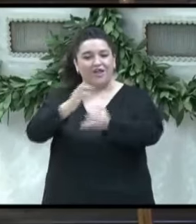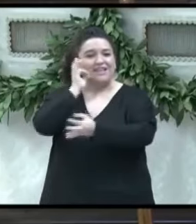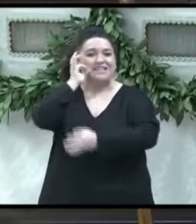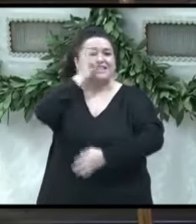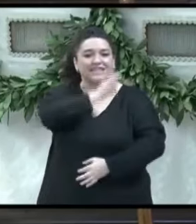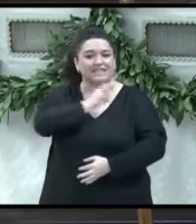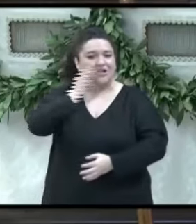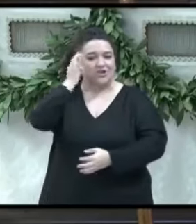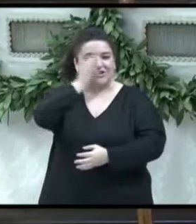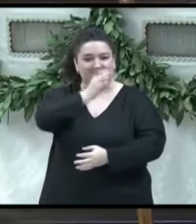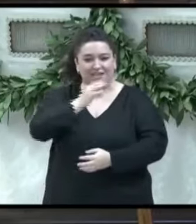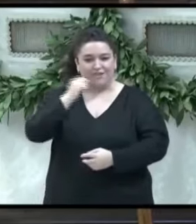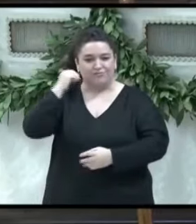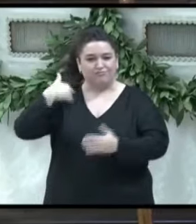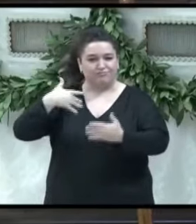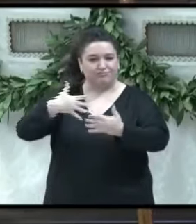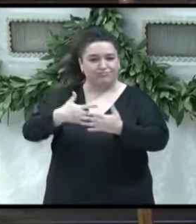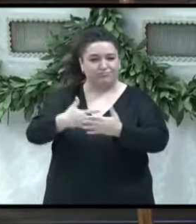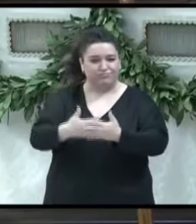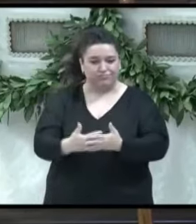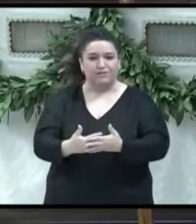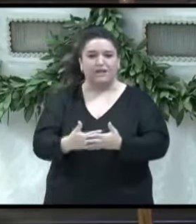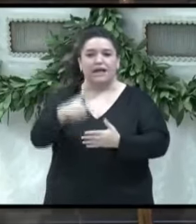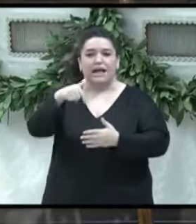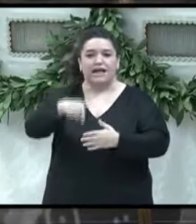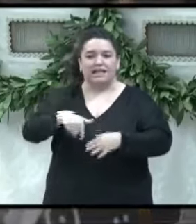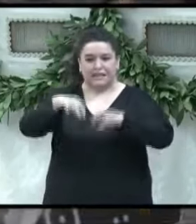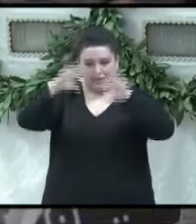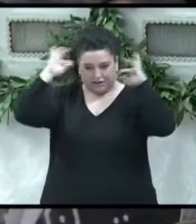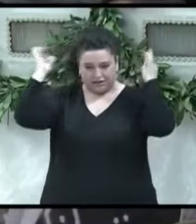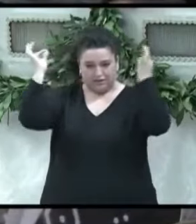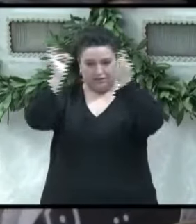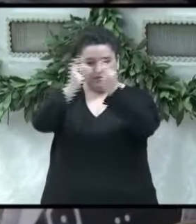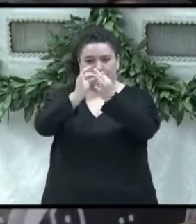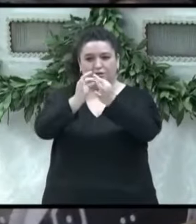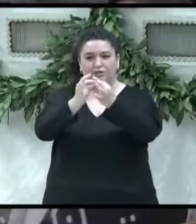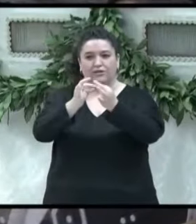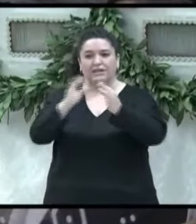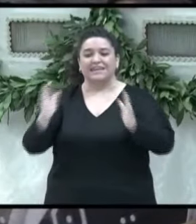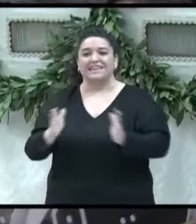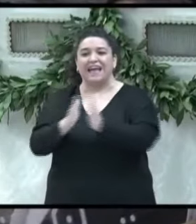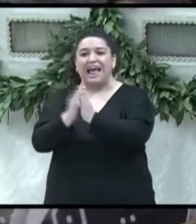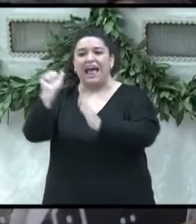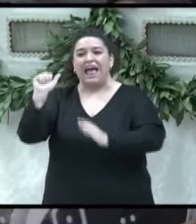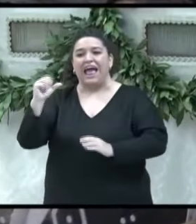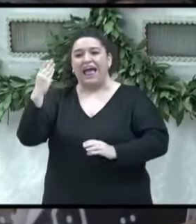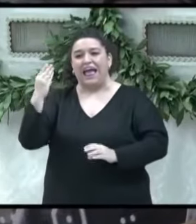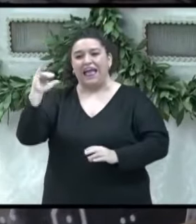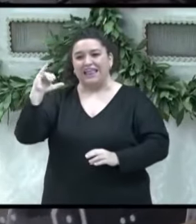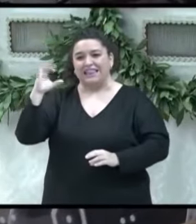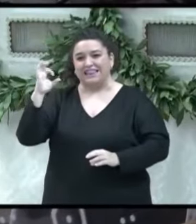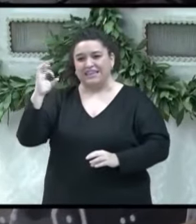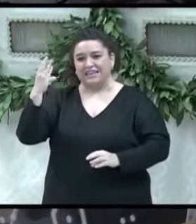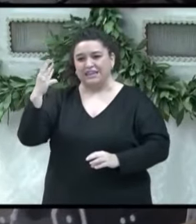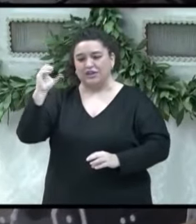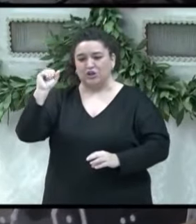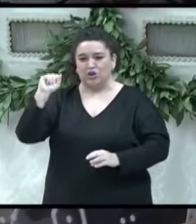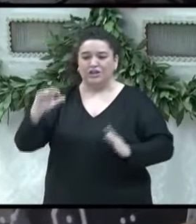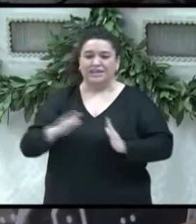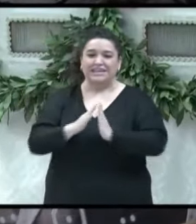siglos esta diócesis martirial de Córdoba San acisclo y Santa Victoria